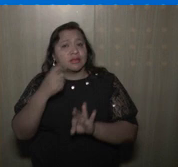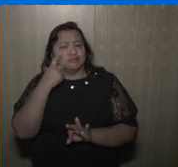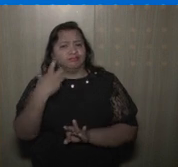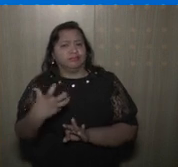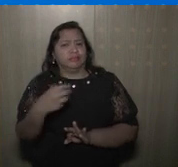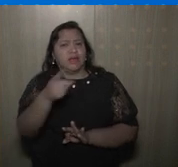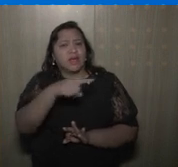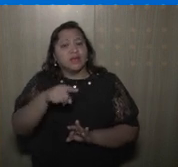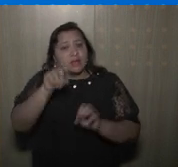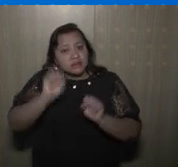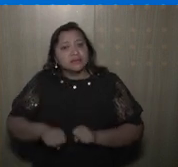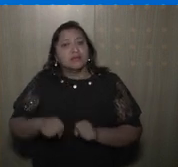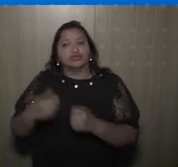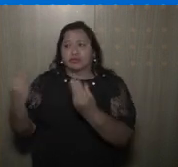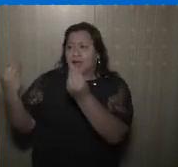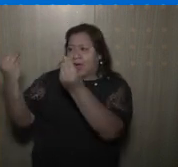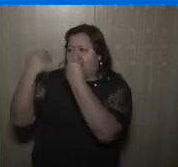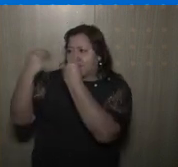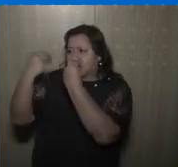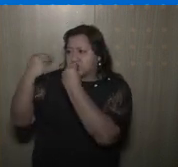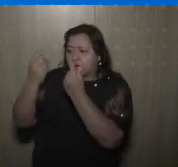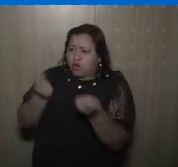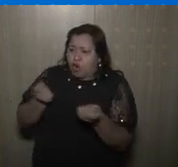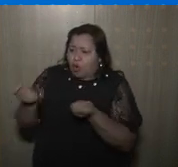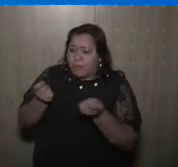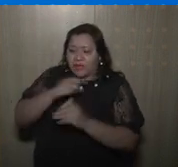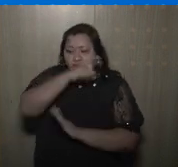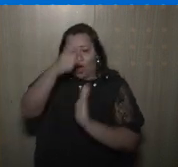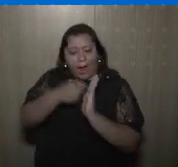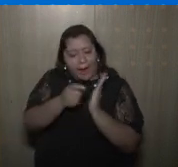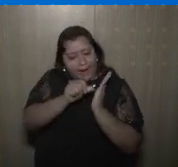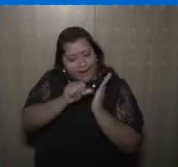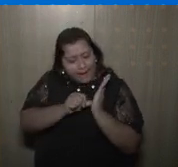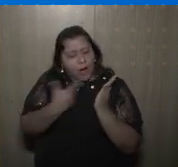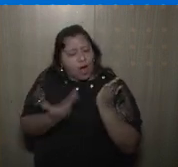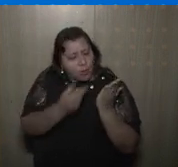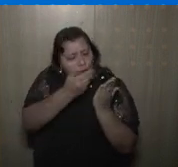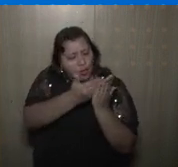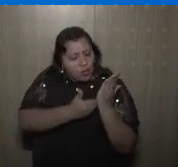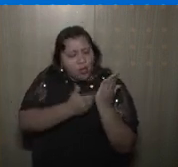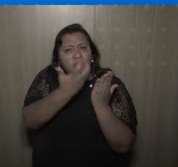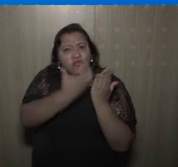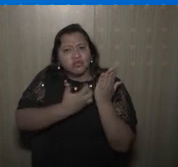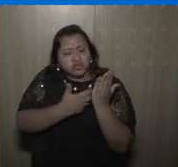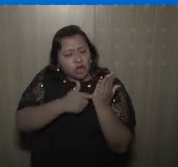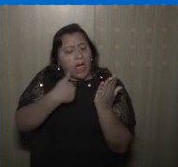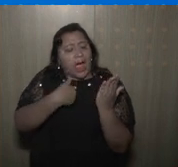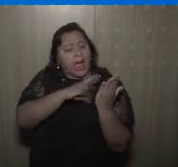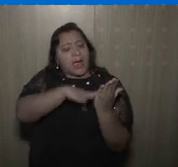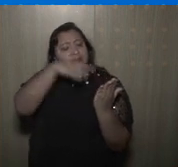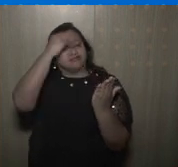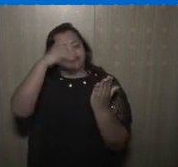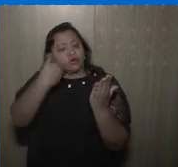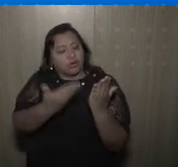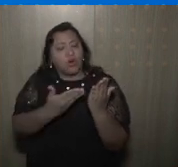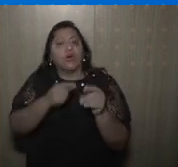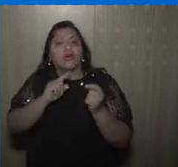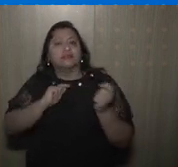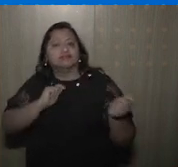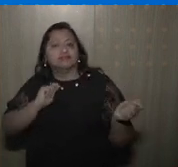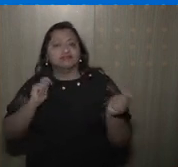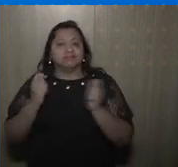adelantar capacitaciones en el manejo completo del aplicativo y que haya una transición oportuna entre los